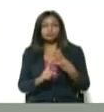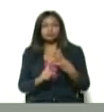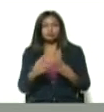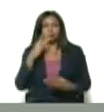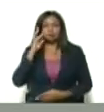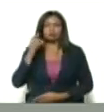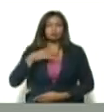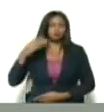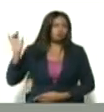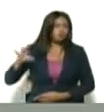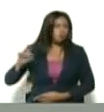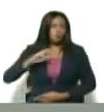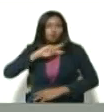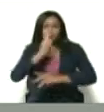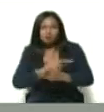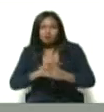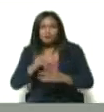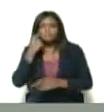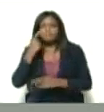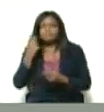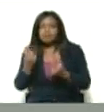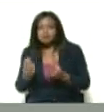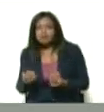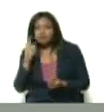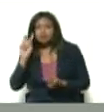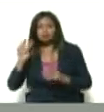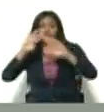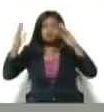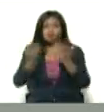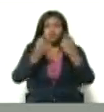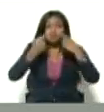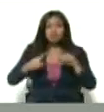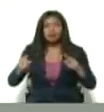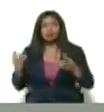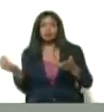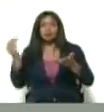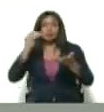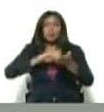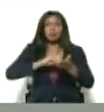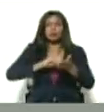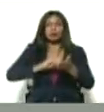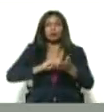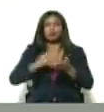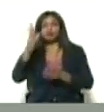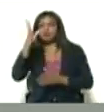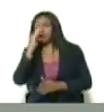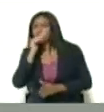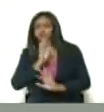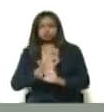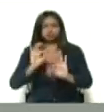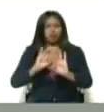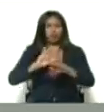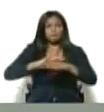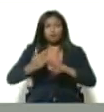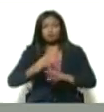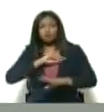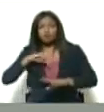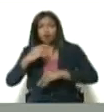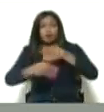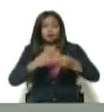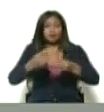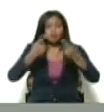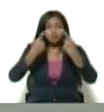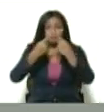doloroso, pues todos estamos pendientes de eso. Así que otro mundo vendrá, no tenga ninguna duda de eso. Están haciendo otro mundo